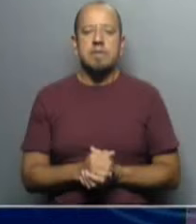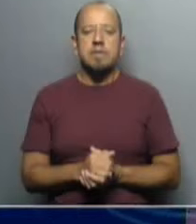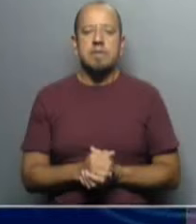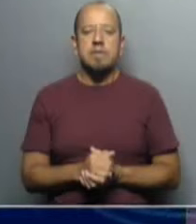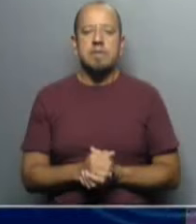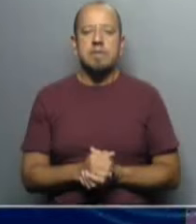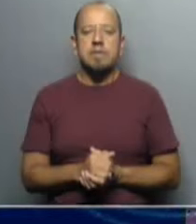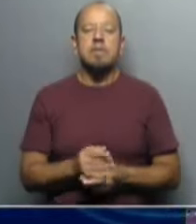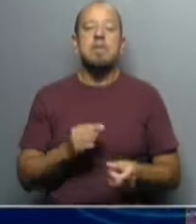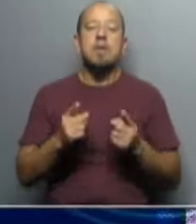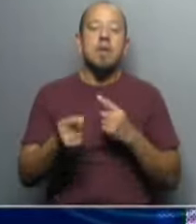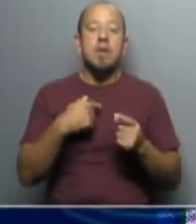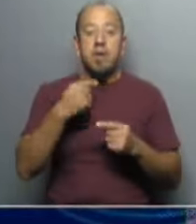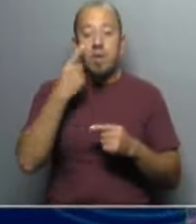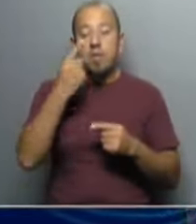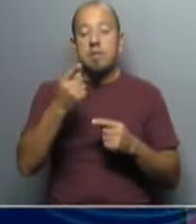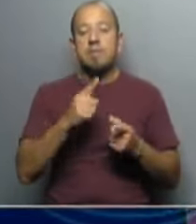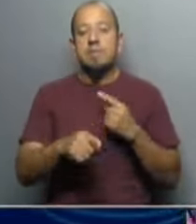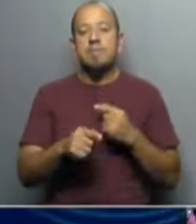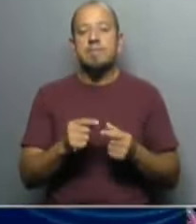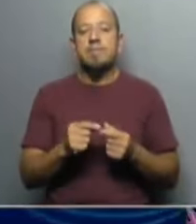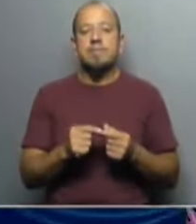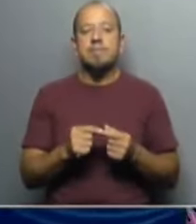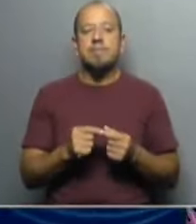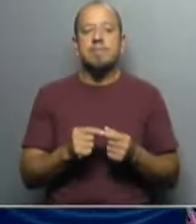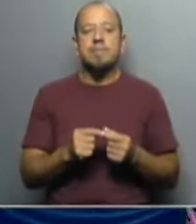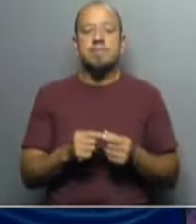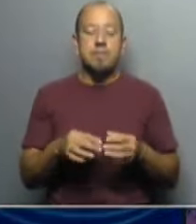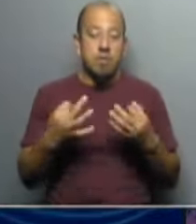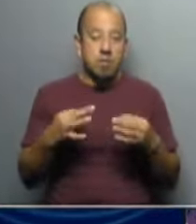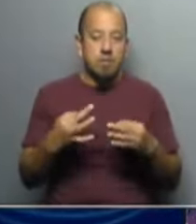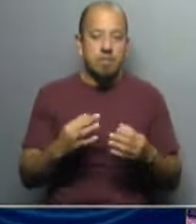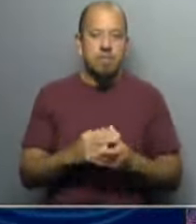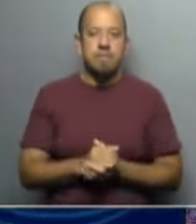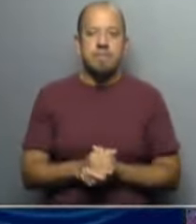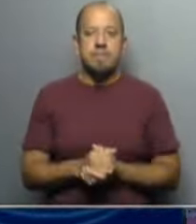Hola. Recién los escucho. ¿Cómo andan? Me imaginé. Muy bien. ¿Y tú?